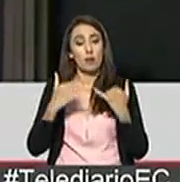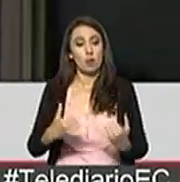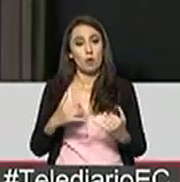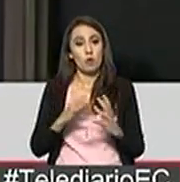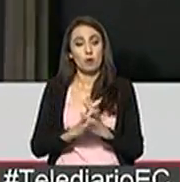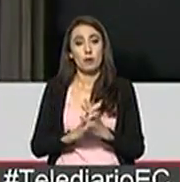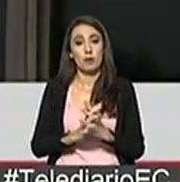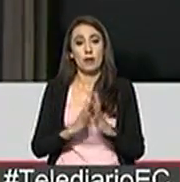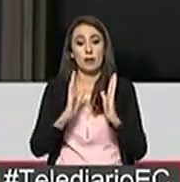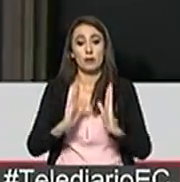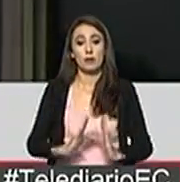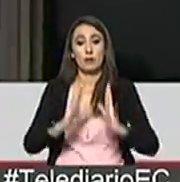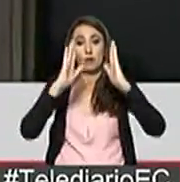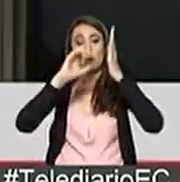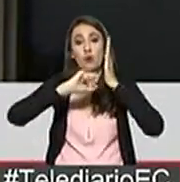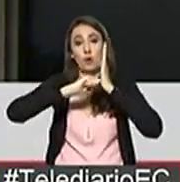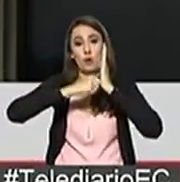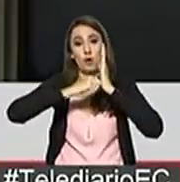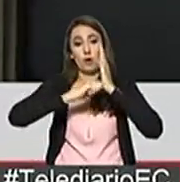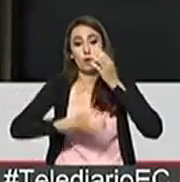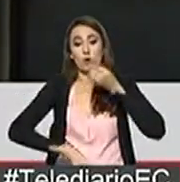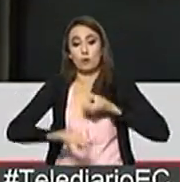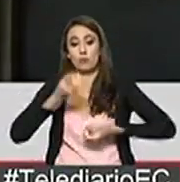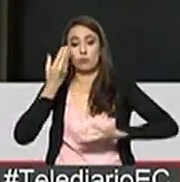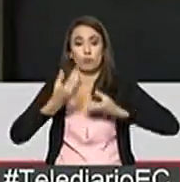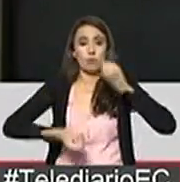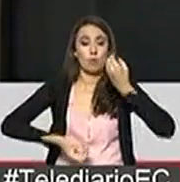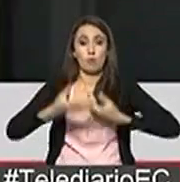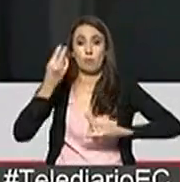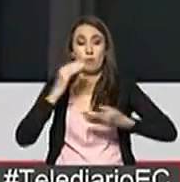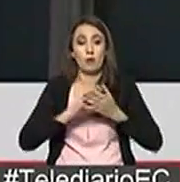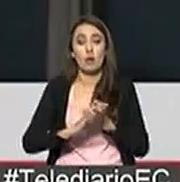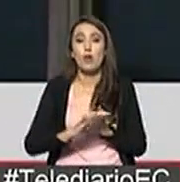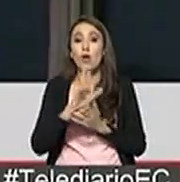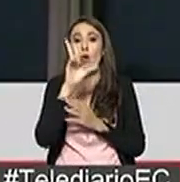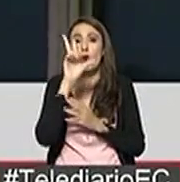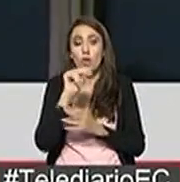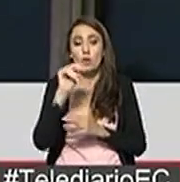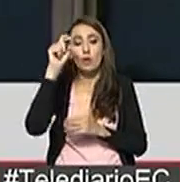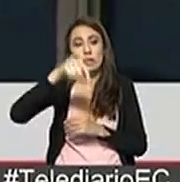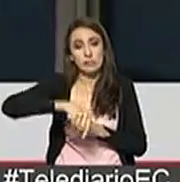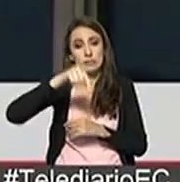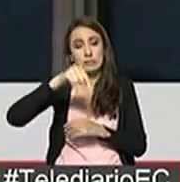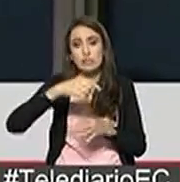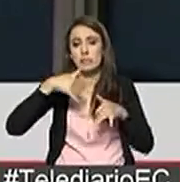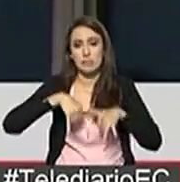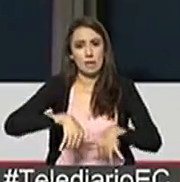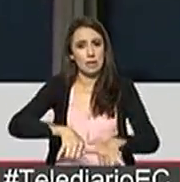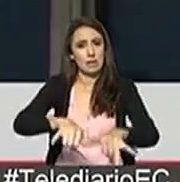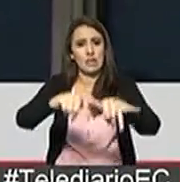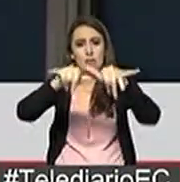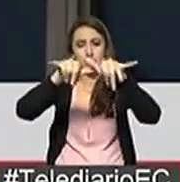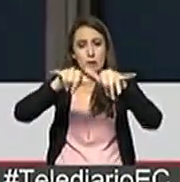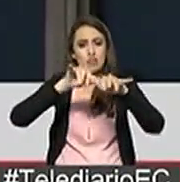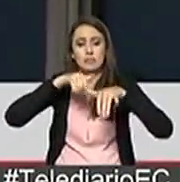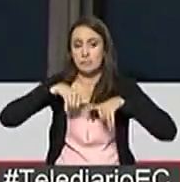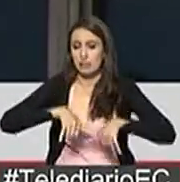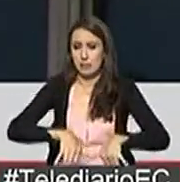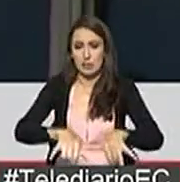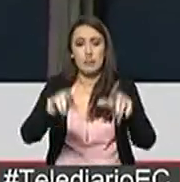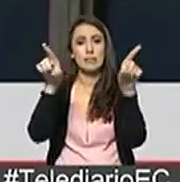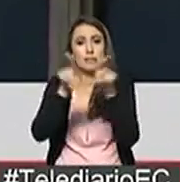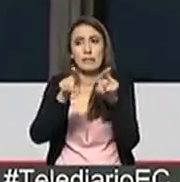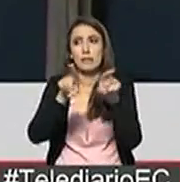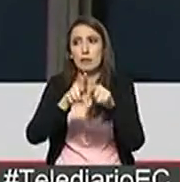la destrucción de la Contraloría no ha tenido lugar. Eso podemos estar aquí de cuerpo vivo con la